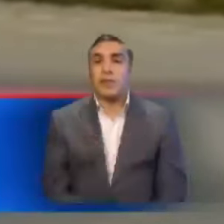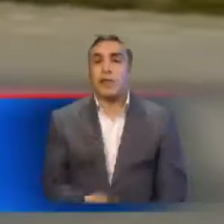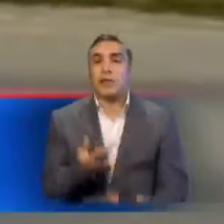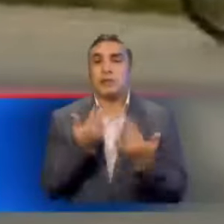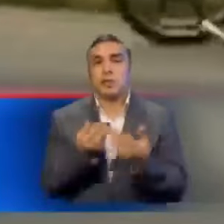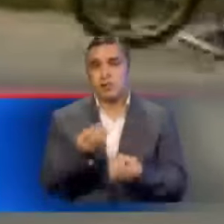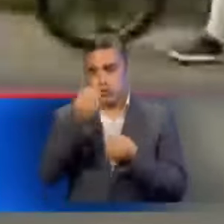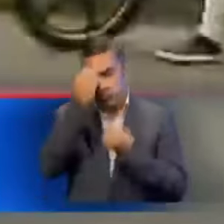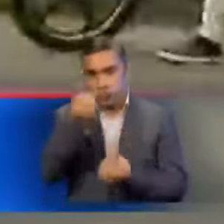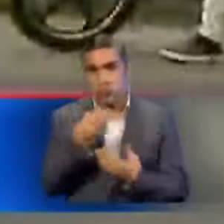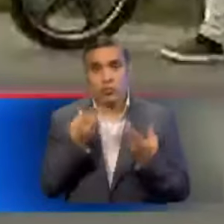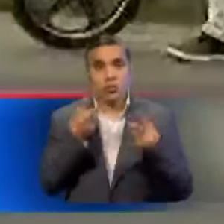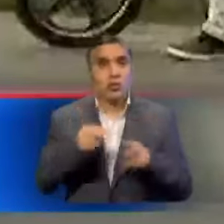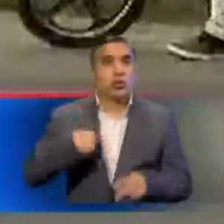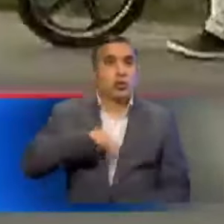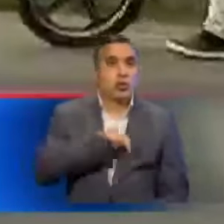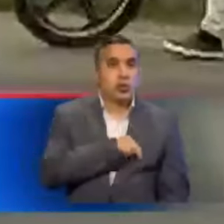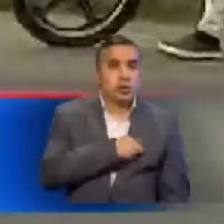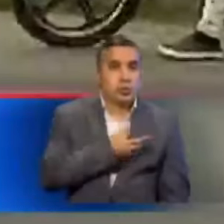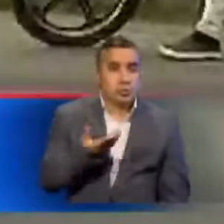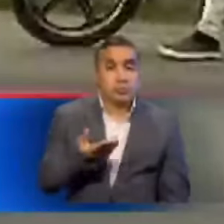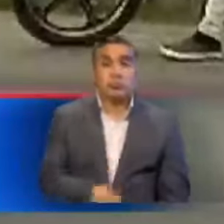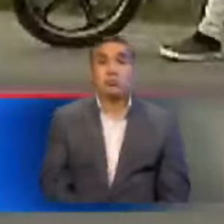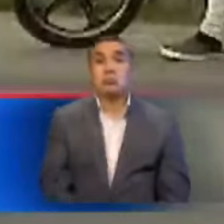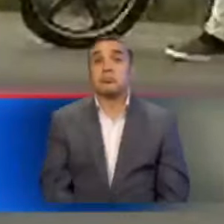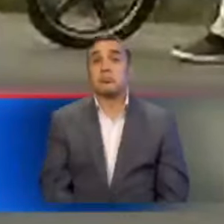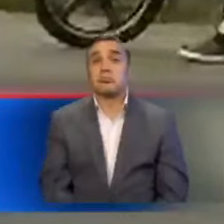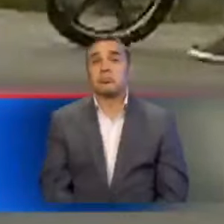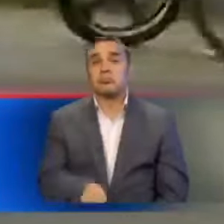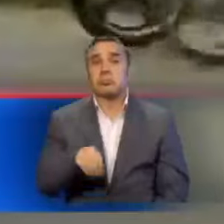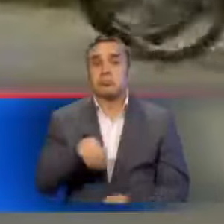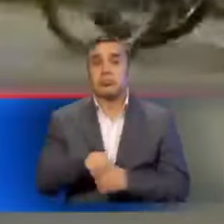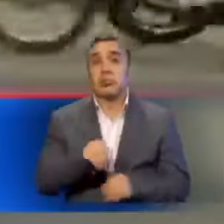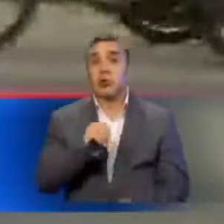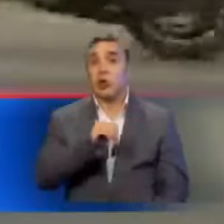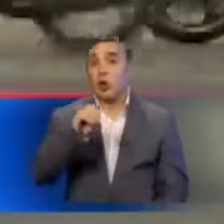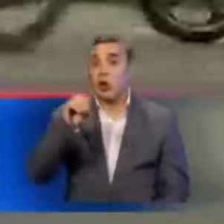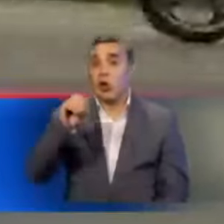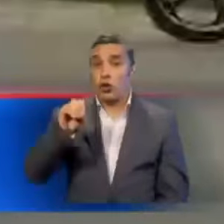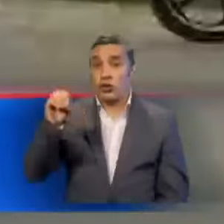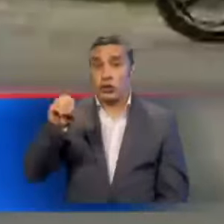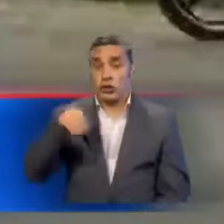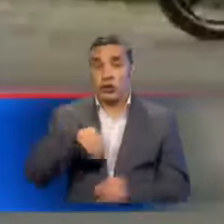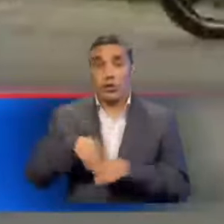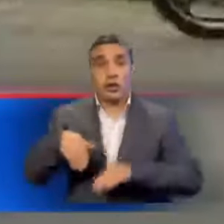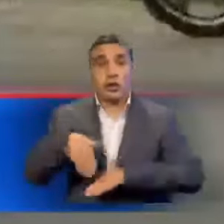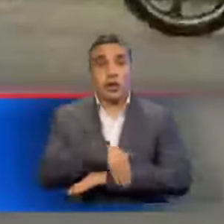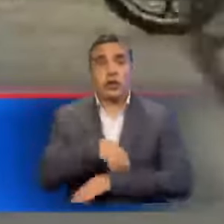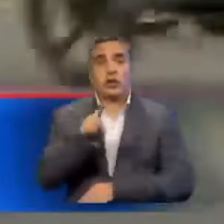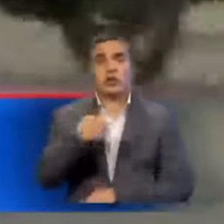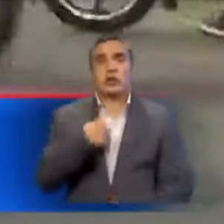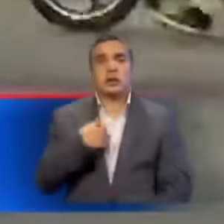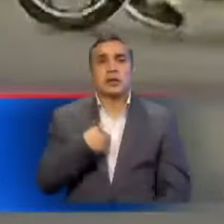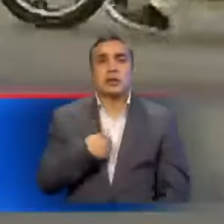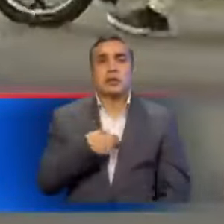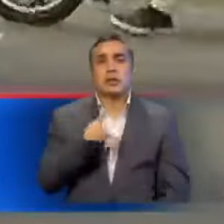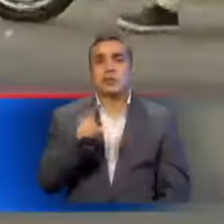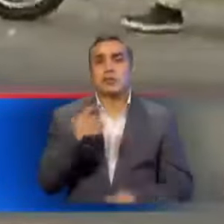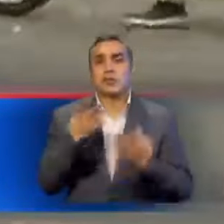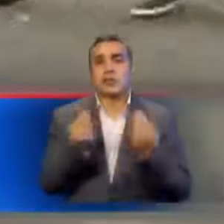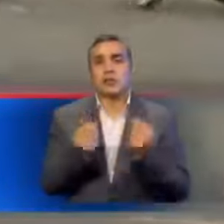por información, al igual que nosotros. Mientras que en el sentido oeste de esta vía hay un